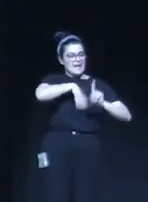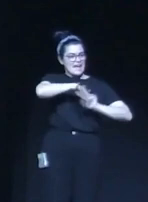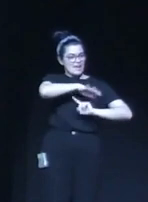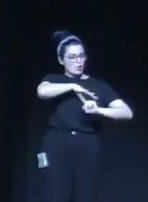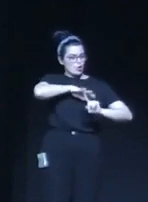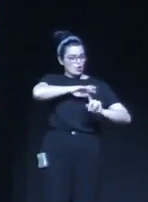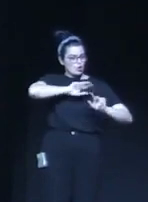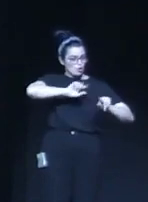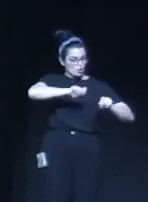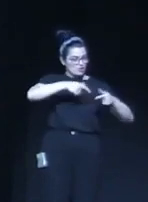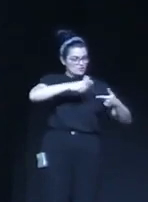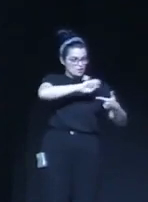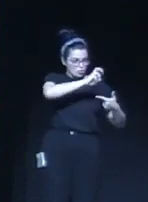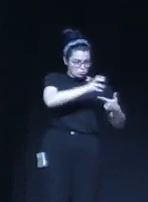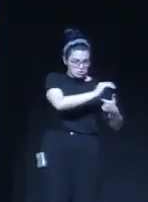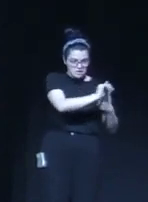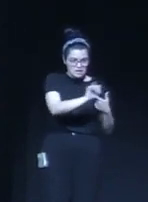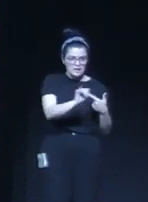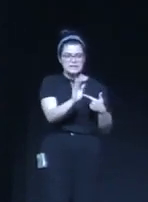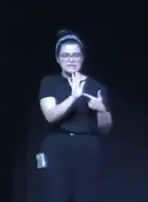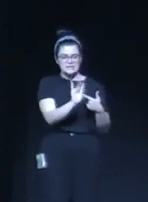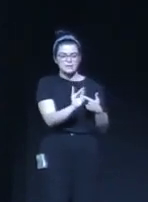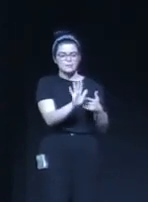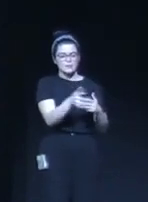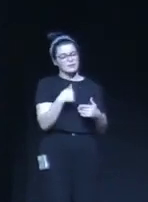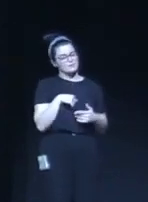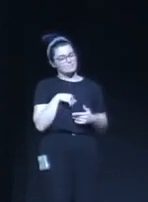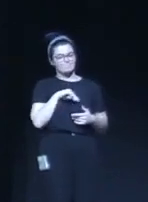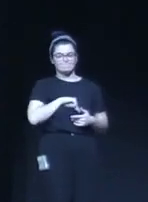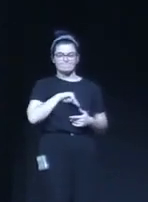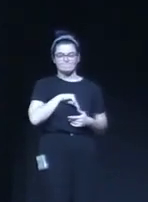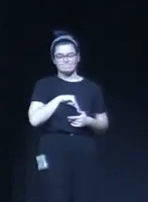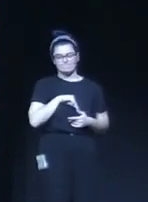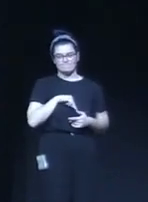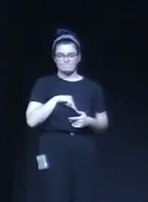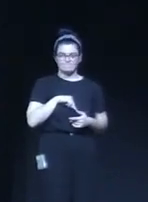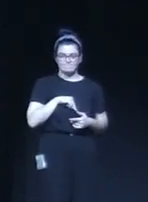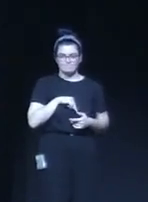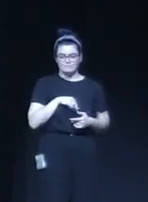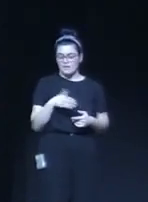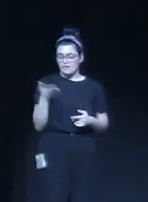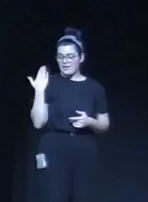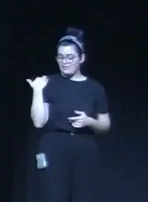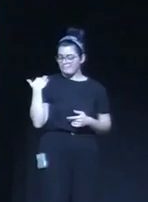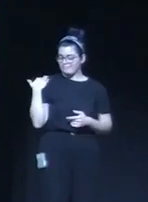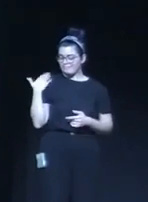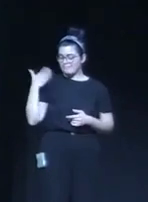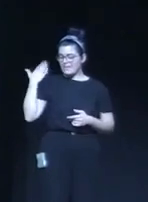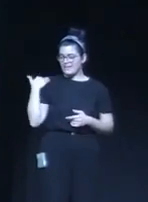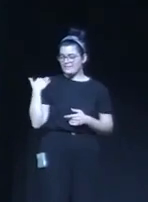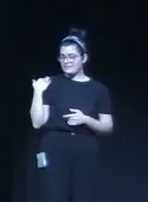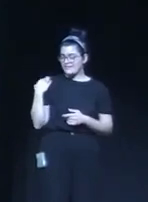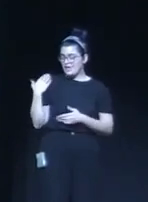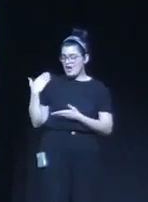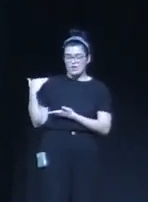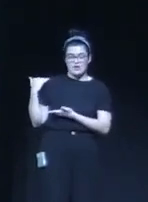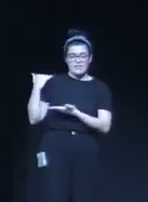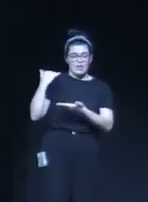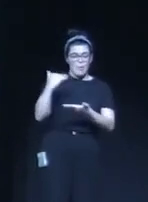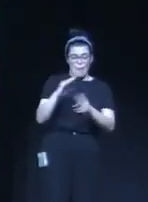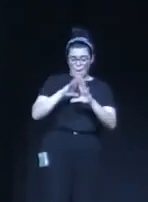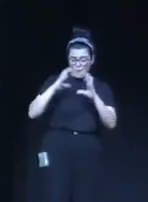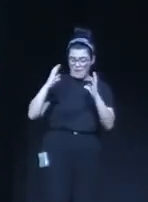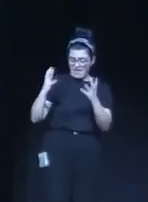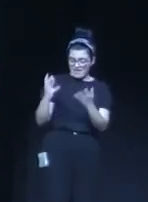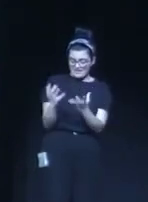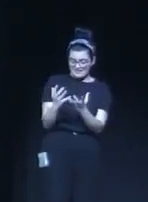Pero bueno, sí que es verdad que la sensación un poco es que años atrás pues se nos ha quedado un planeta que, pues eso, que está un poco hecho de